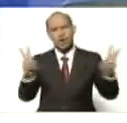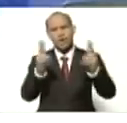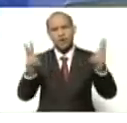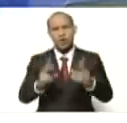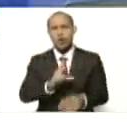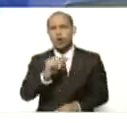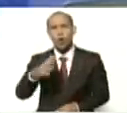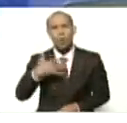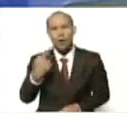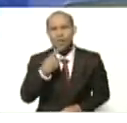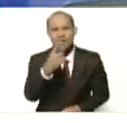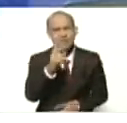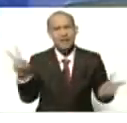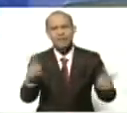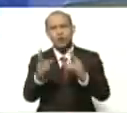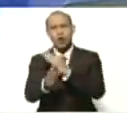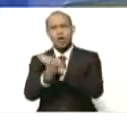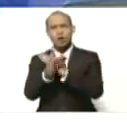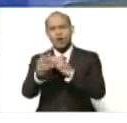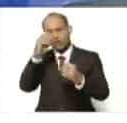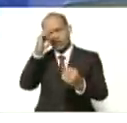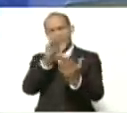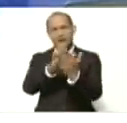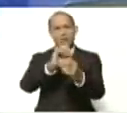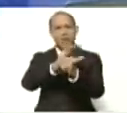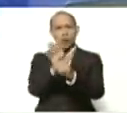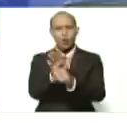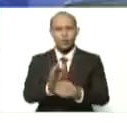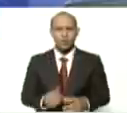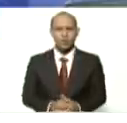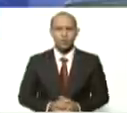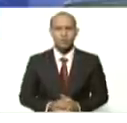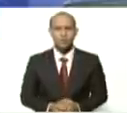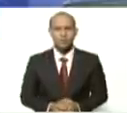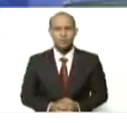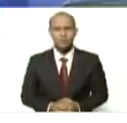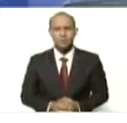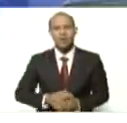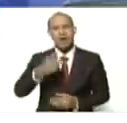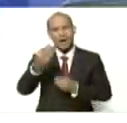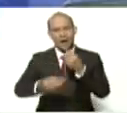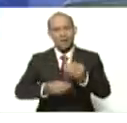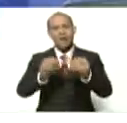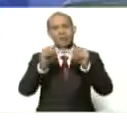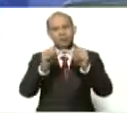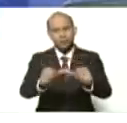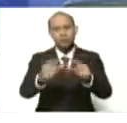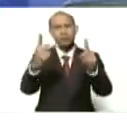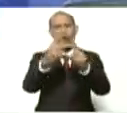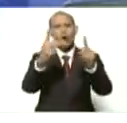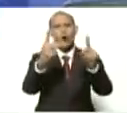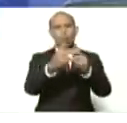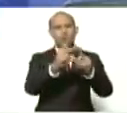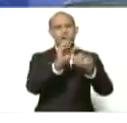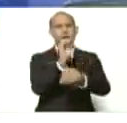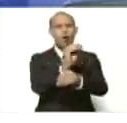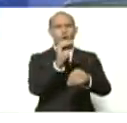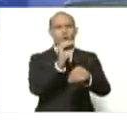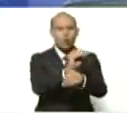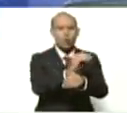no se puede cantar victoria frente al corona vino había que dejar esos hoteles hospitalarios comisión de